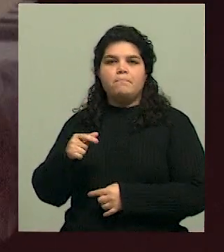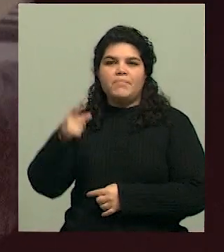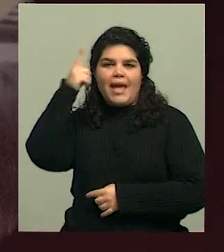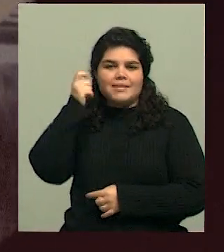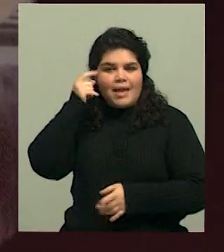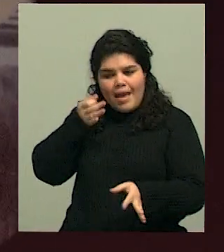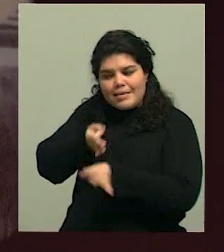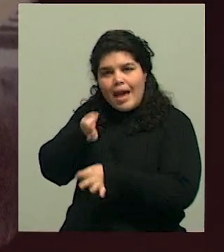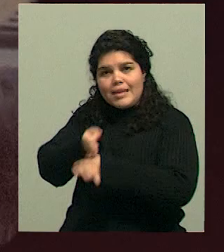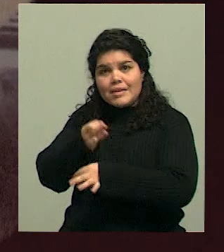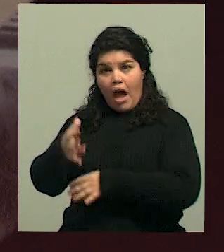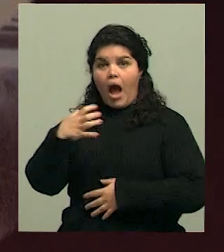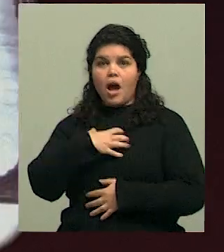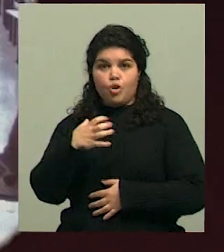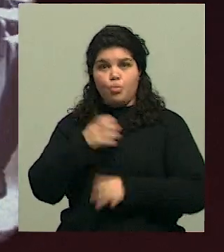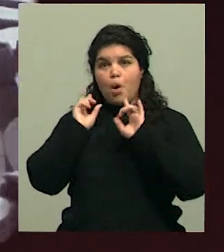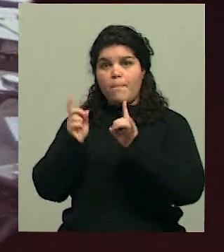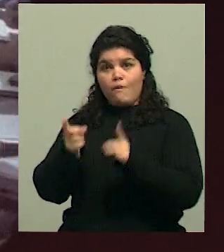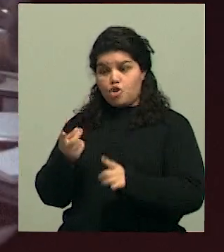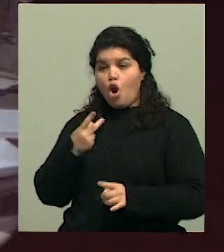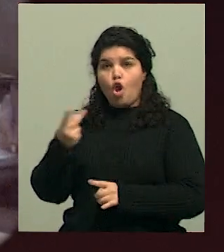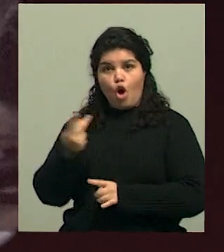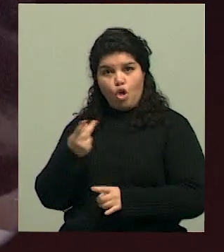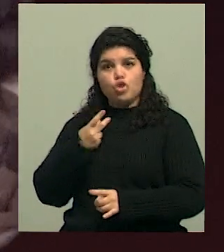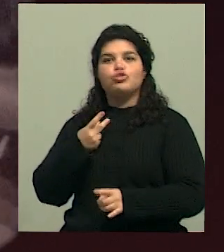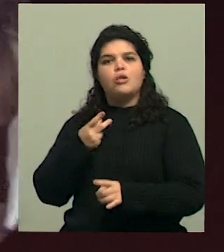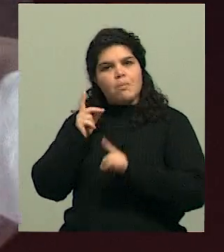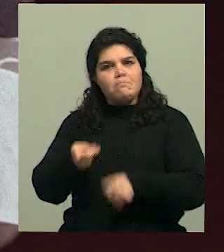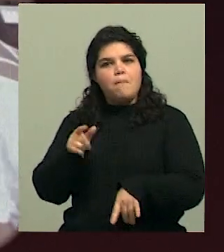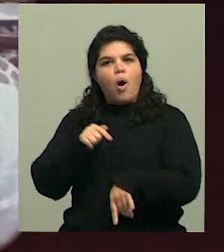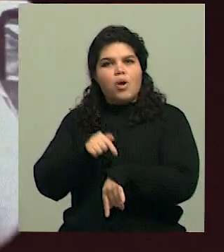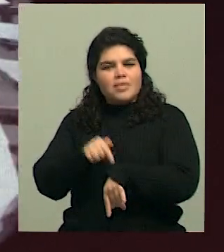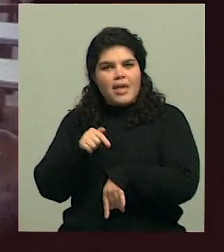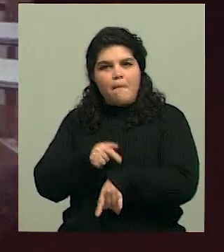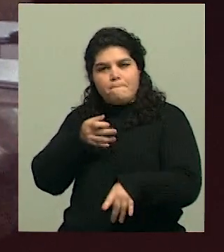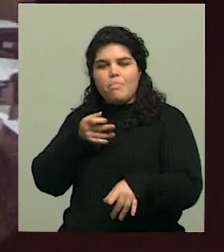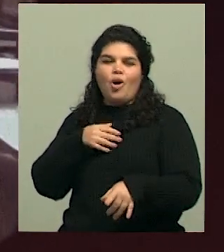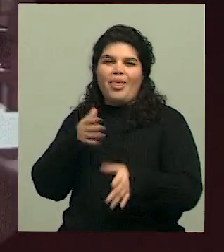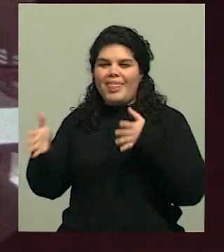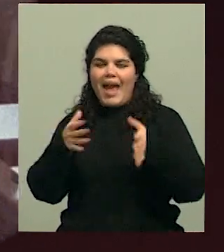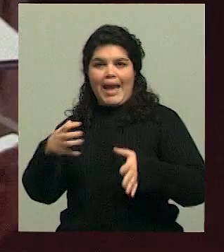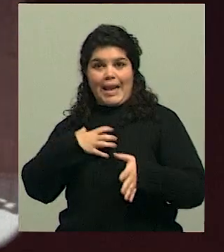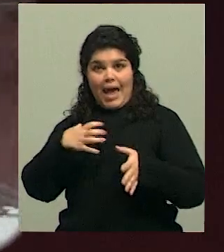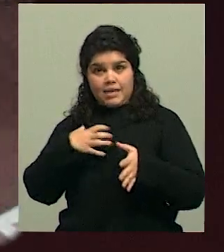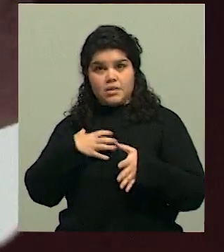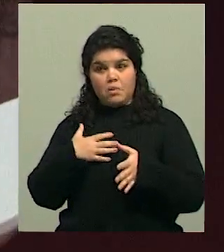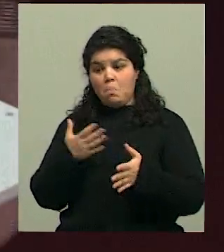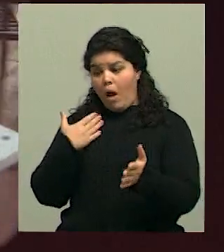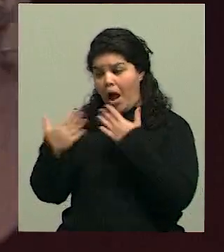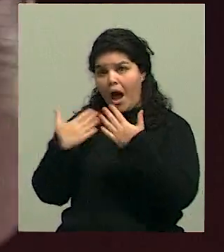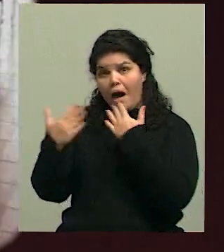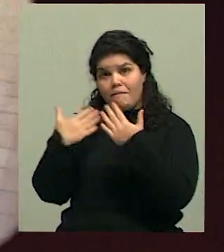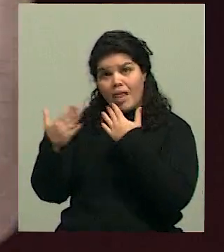el alumno y el profesor, ambos en el momento de la clase o en el momento de hablar,